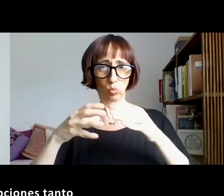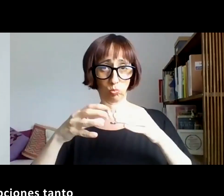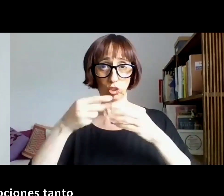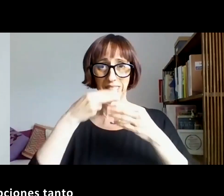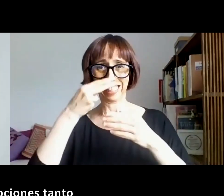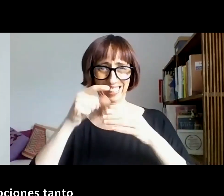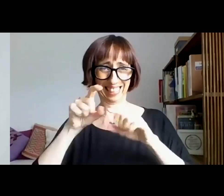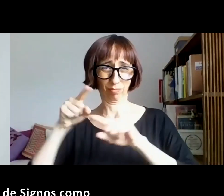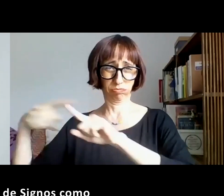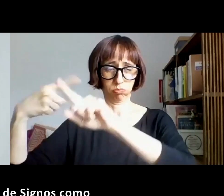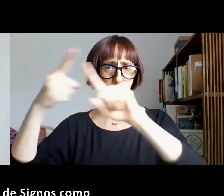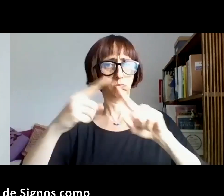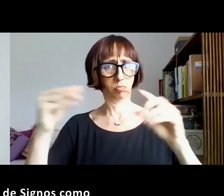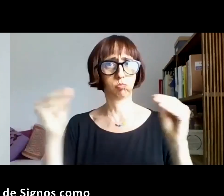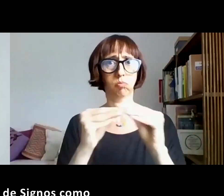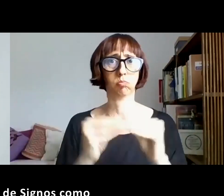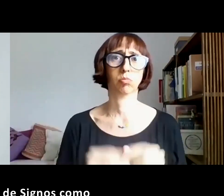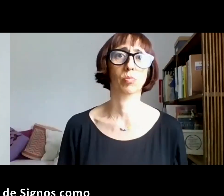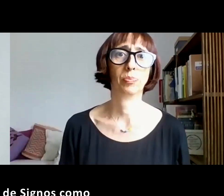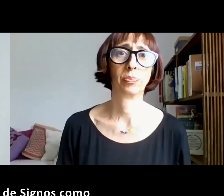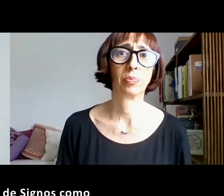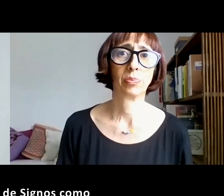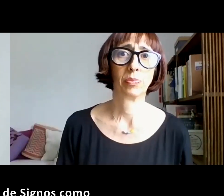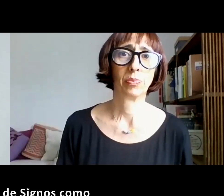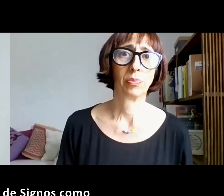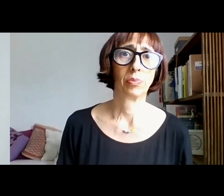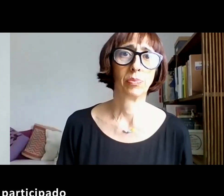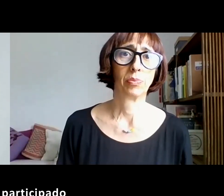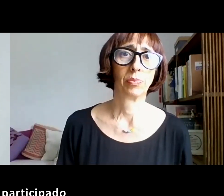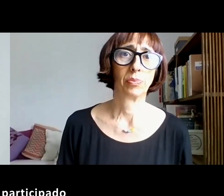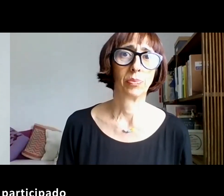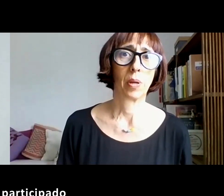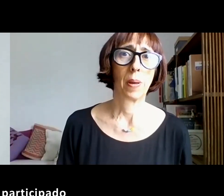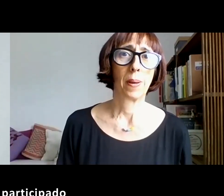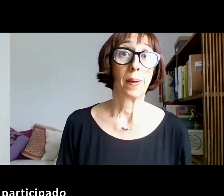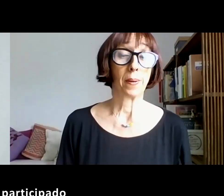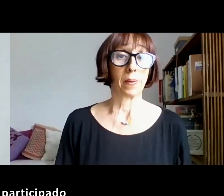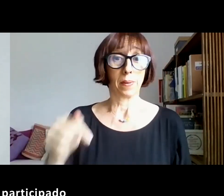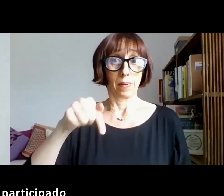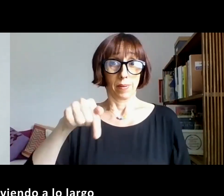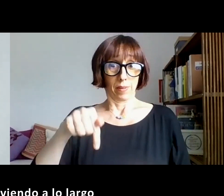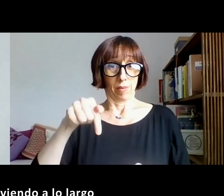de las personas usuarias de la lengua de signos como de los diferentes grupos de interés que han participado en su elaboración.